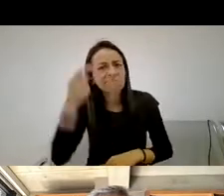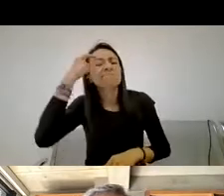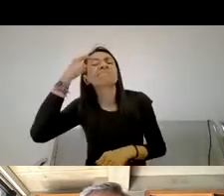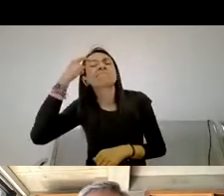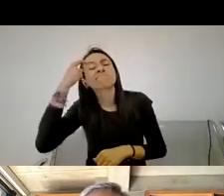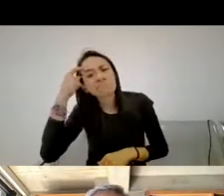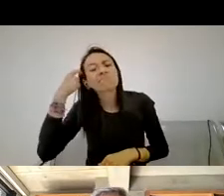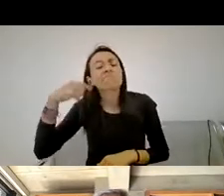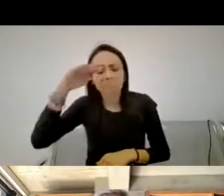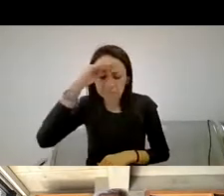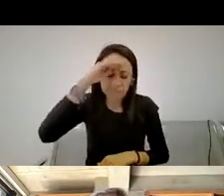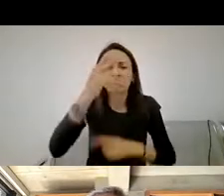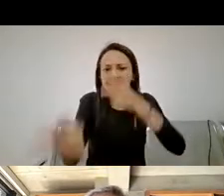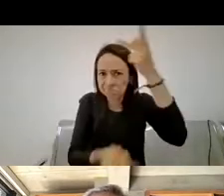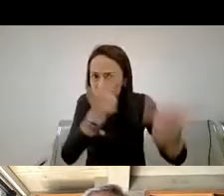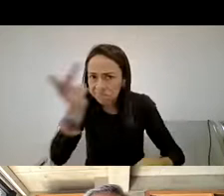poco esta